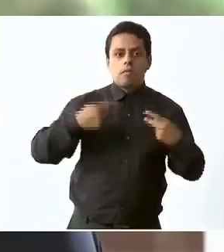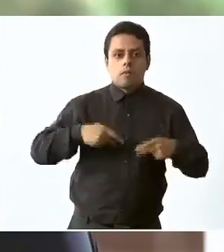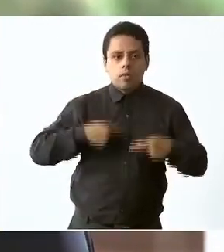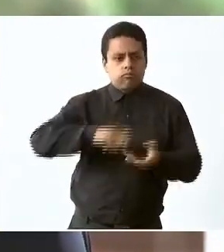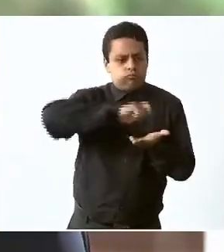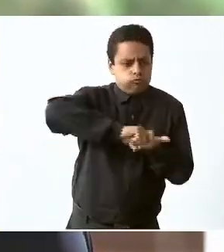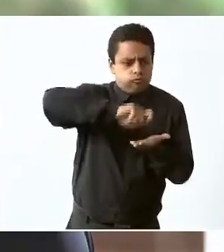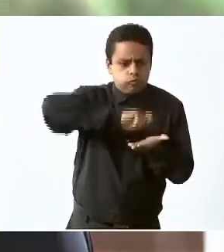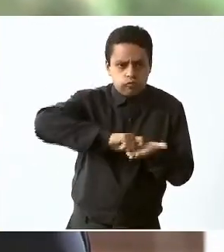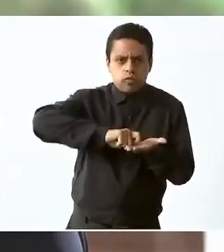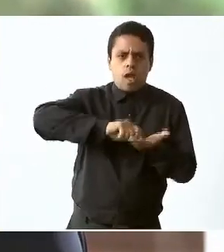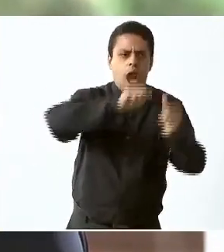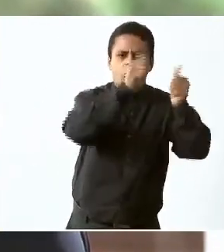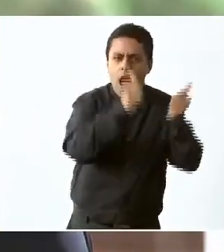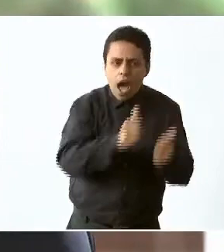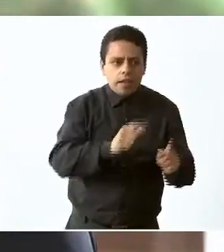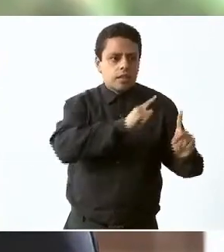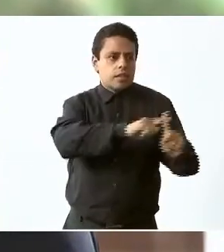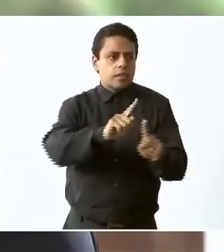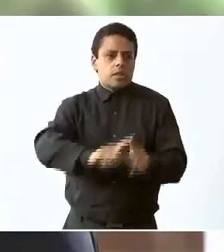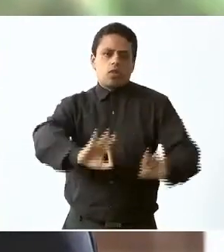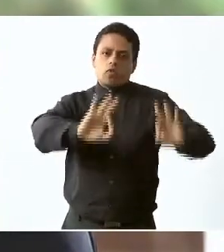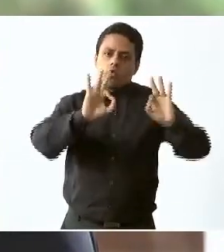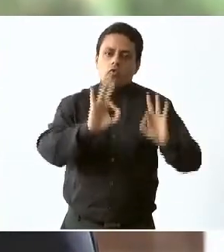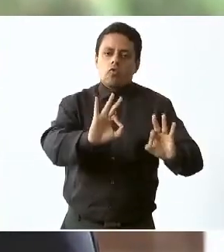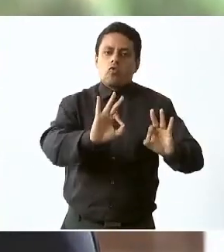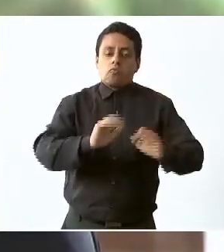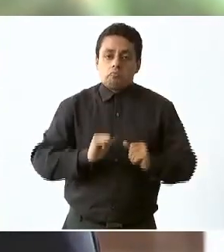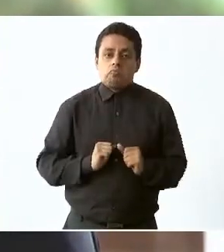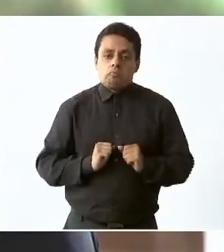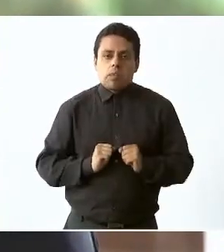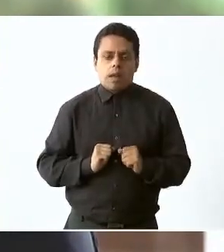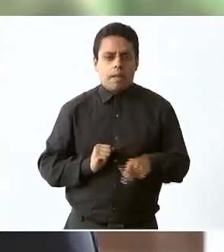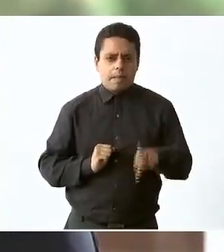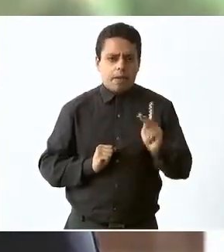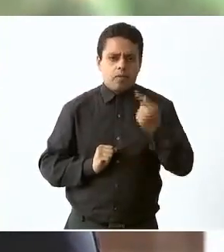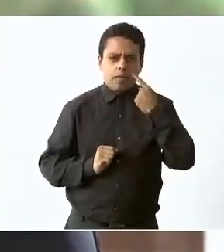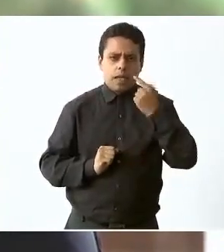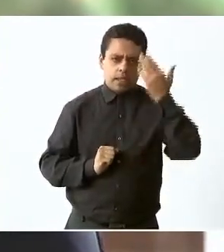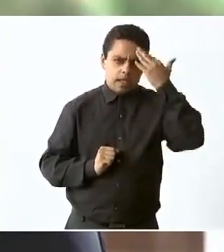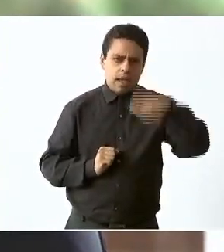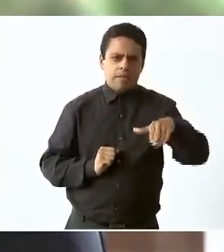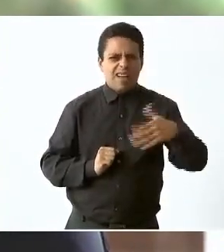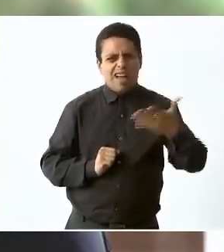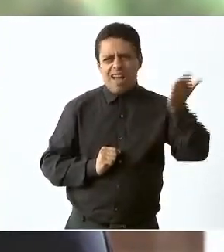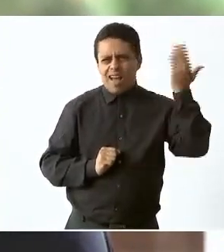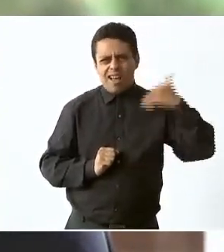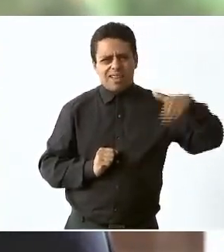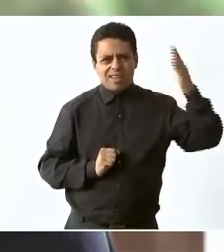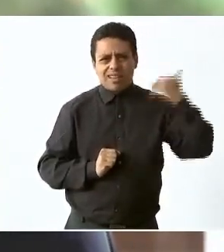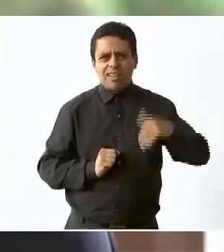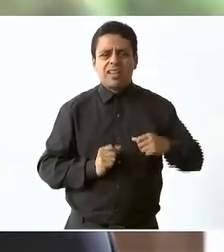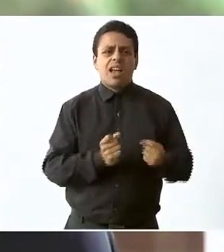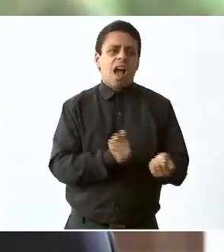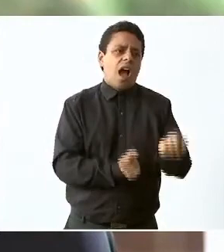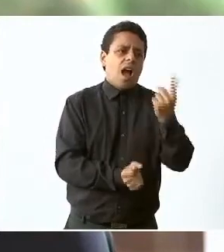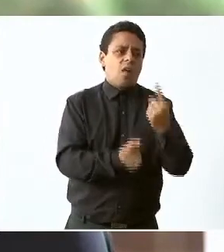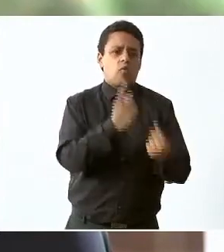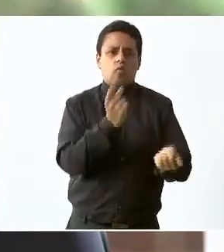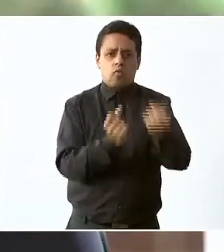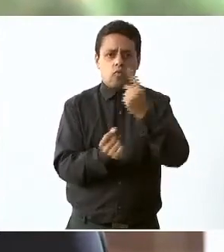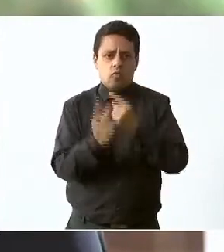es un país de artistas. Pero por mucho tiempo se extravió el camino para que solo algunos tuvieran